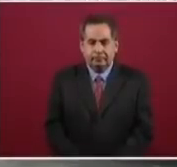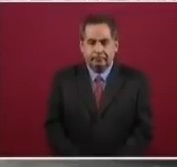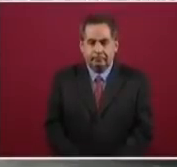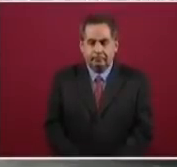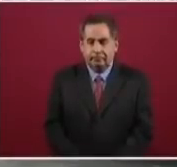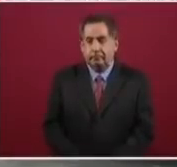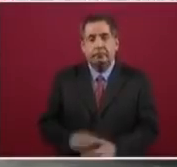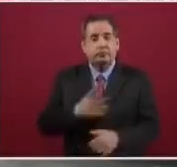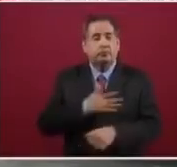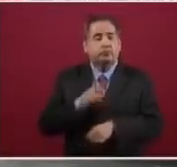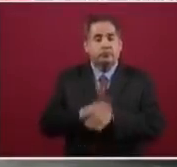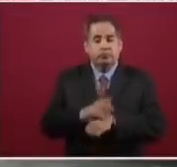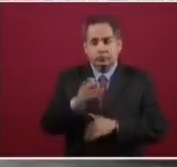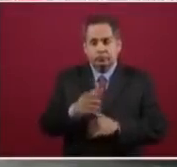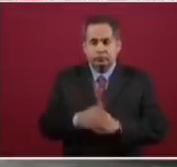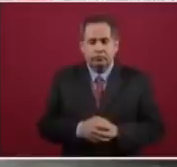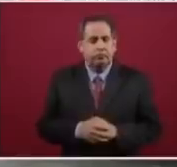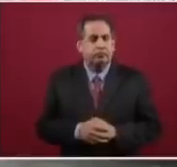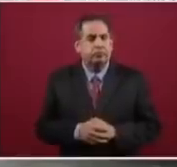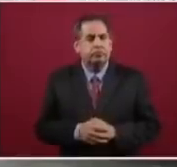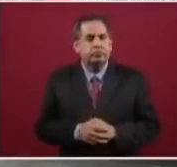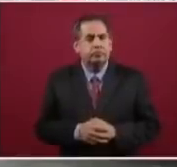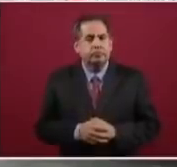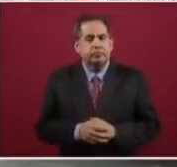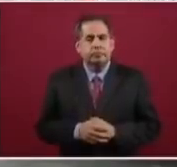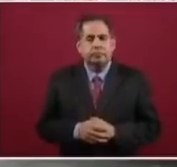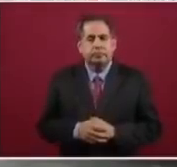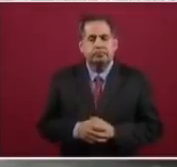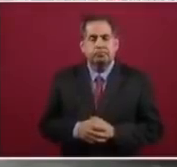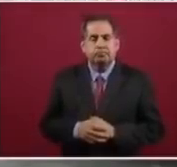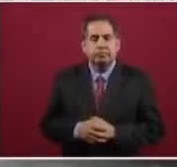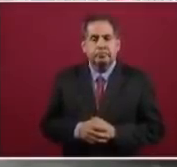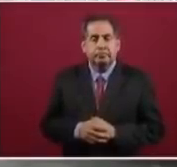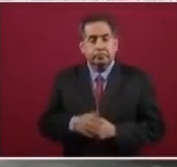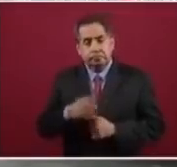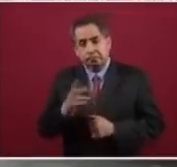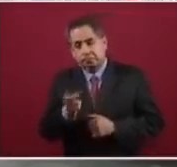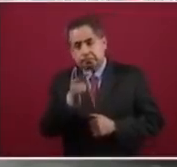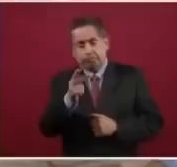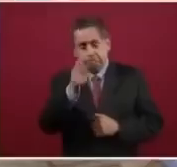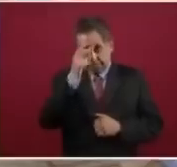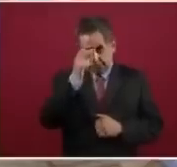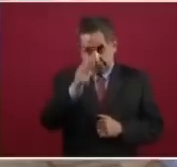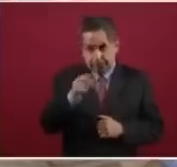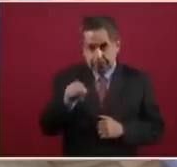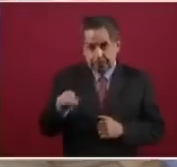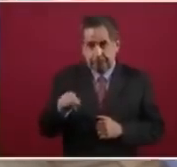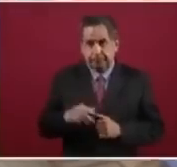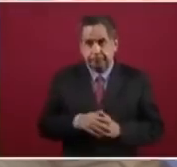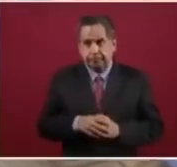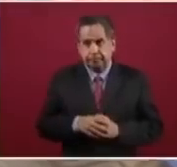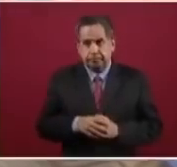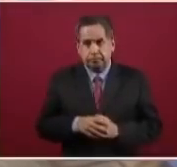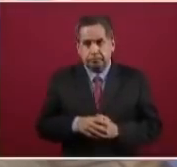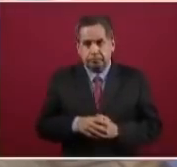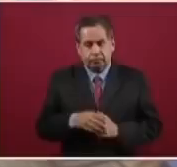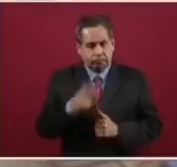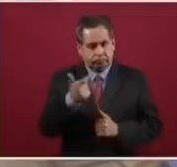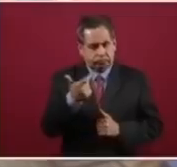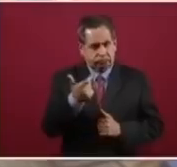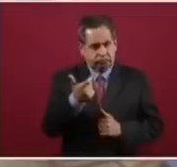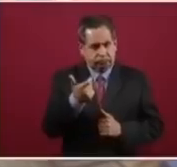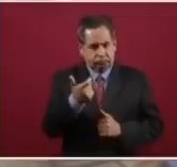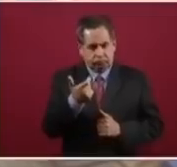buenos días cierra el tiempo.com puente libre mx méxico tiene un peso fuerte